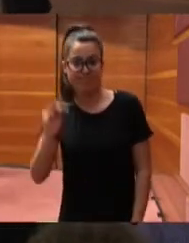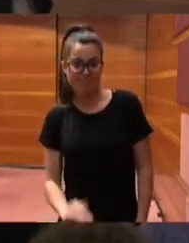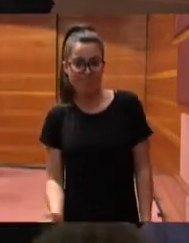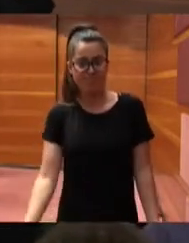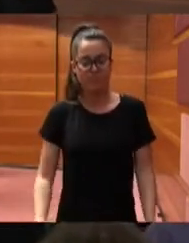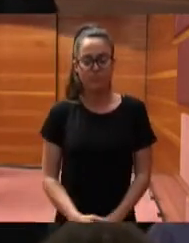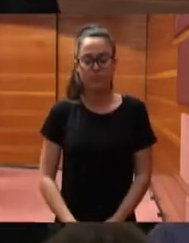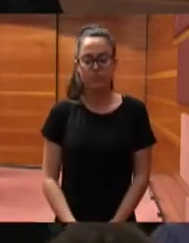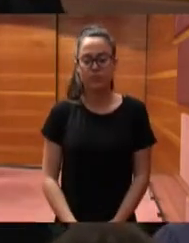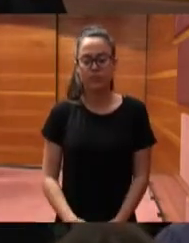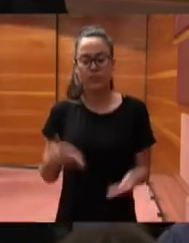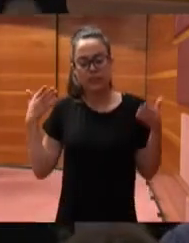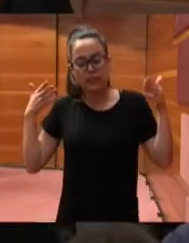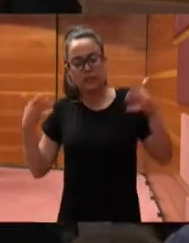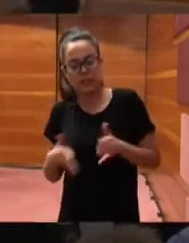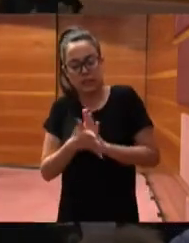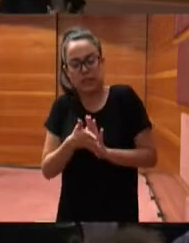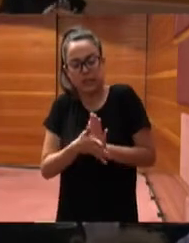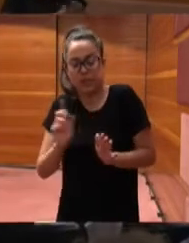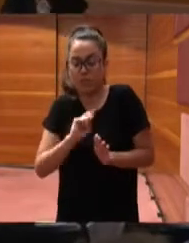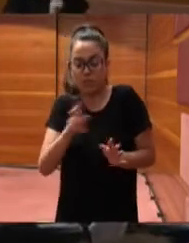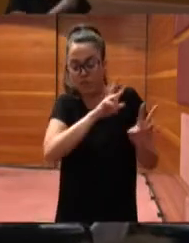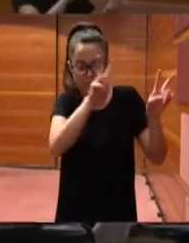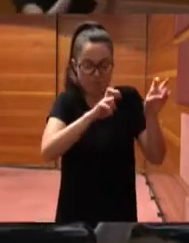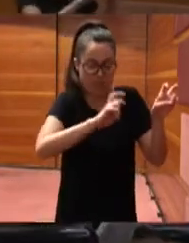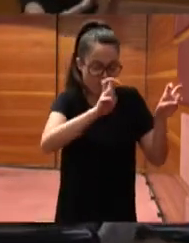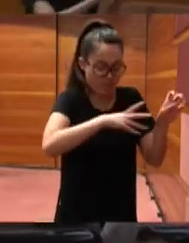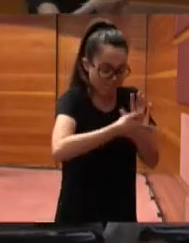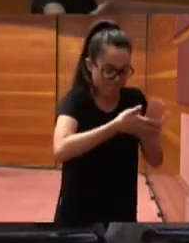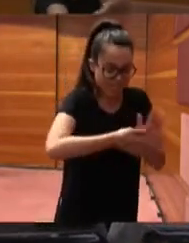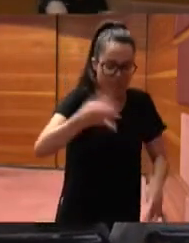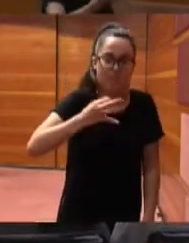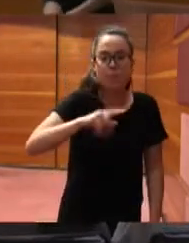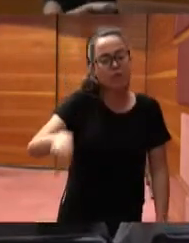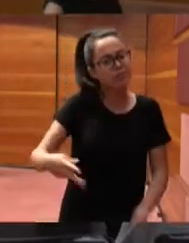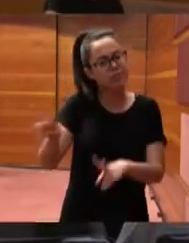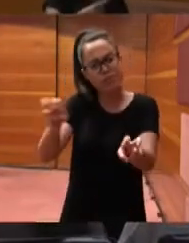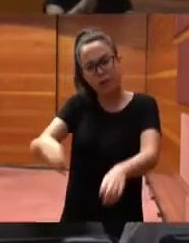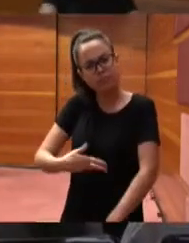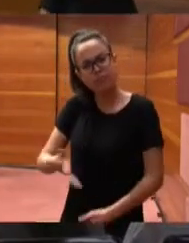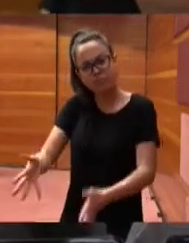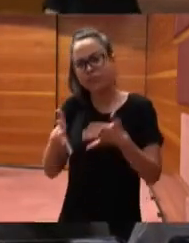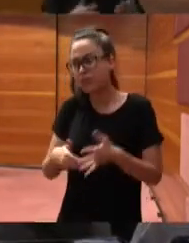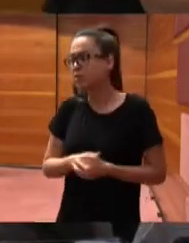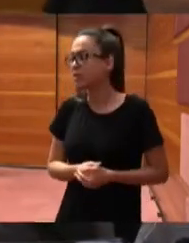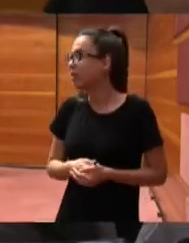Bueno, no voy a darle mucho más a esto, porque si no, no hablaré de lo que tengo que hablar. La verdad es que el tema me apasiona. Segundo, voy a tomar agua.